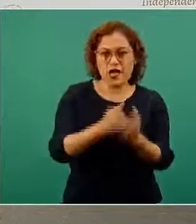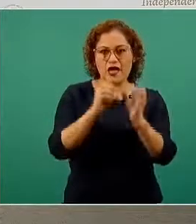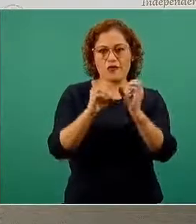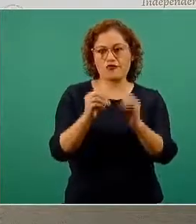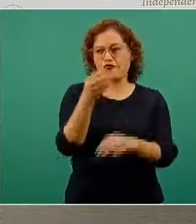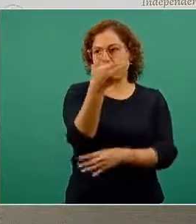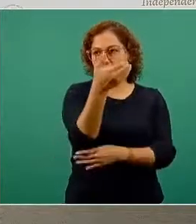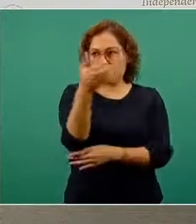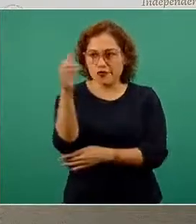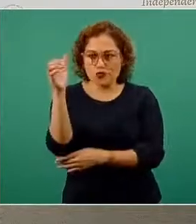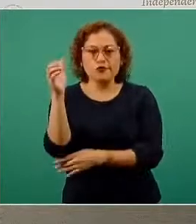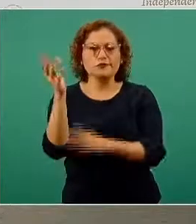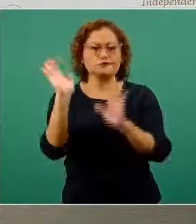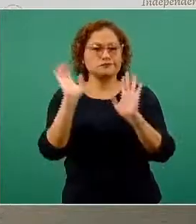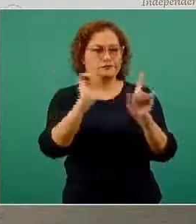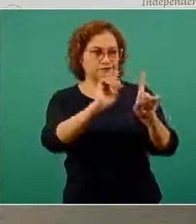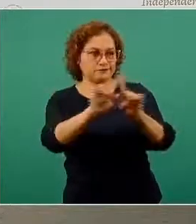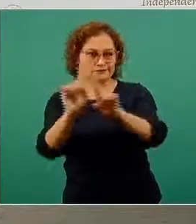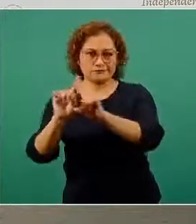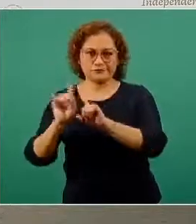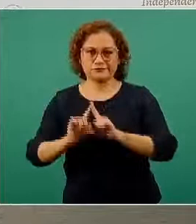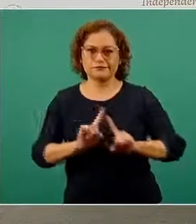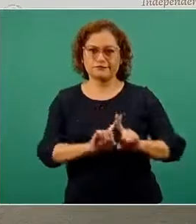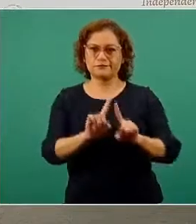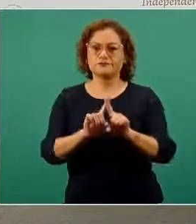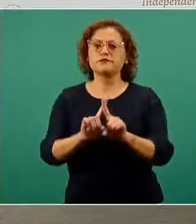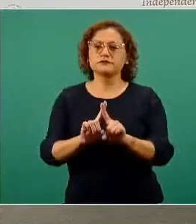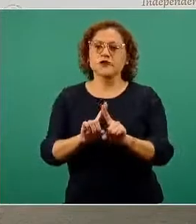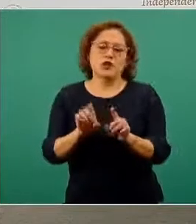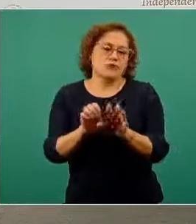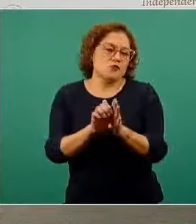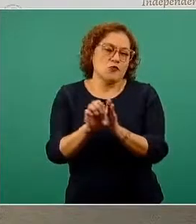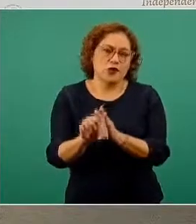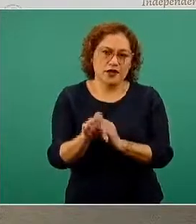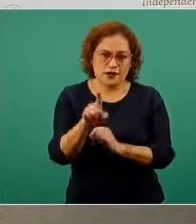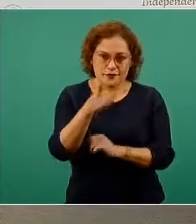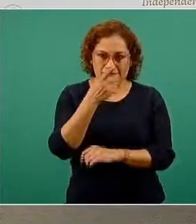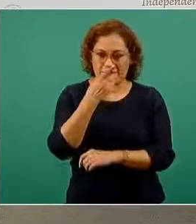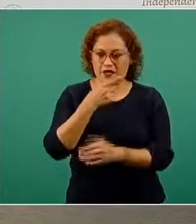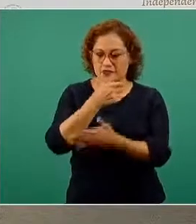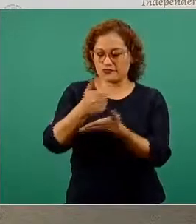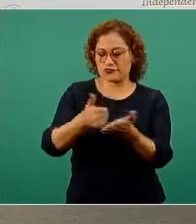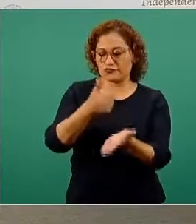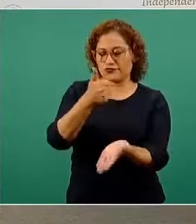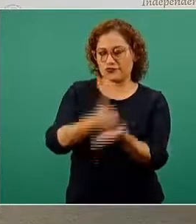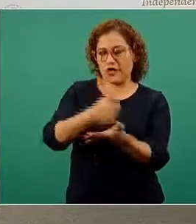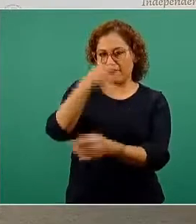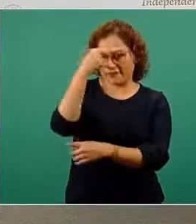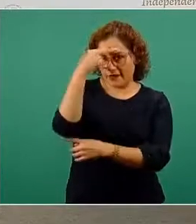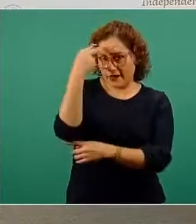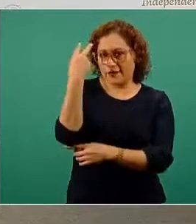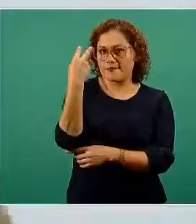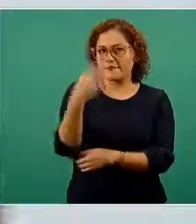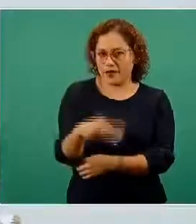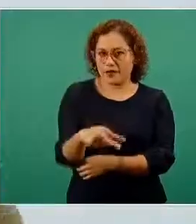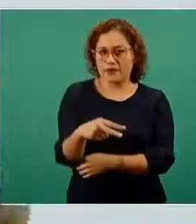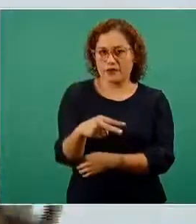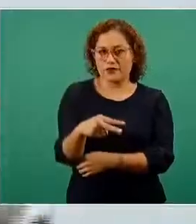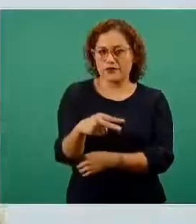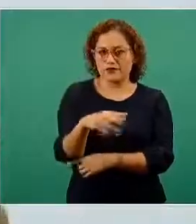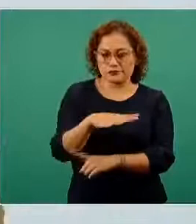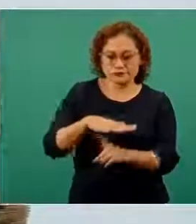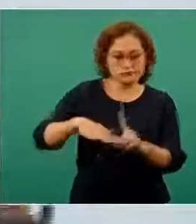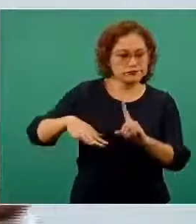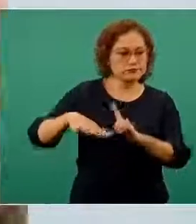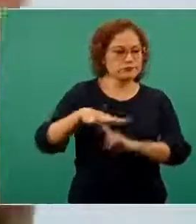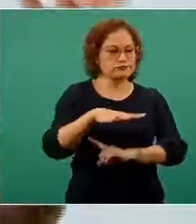todavía más importancia. Dentro de zonas urbanas, como el caso de la Ciudad de México, el poder identificar estos que llamamos